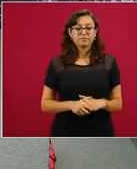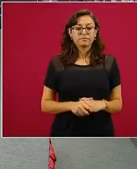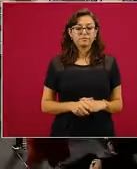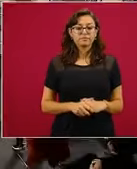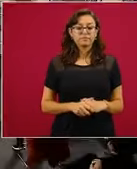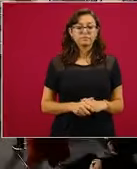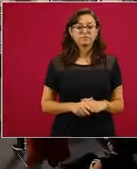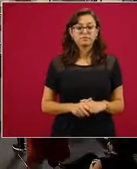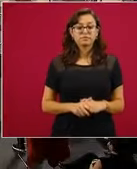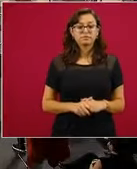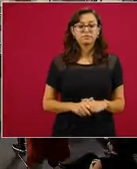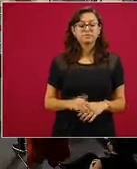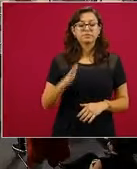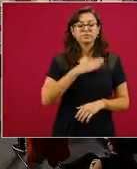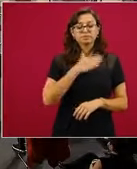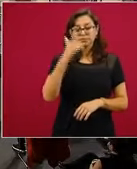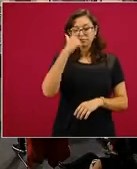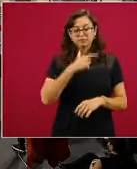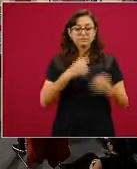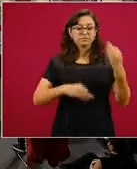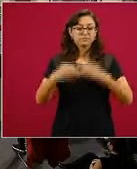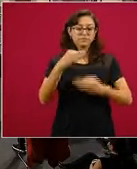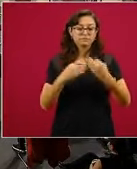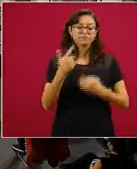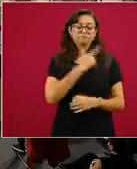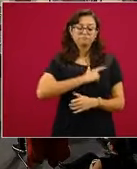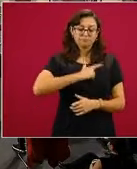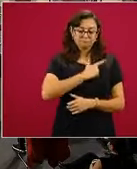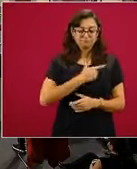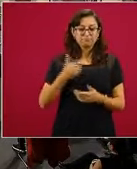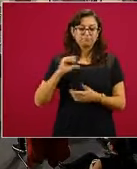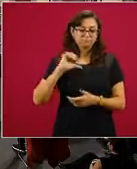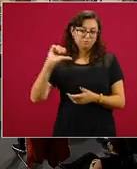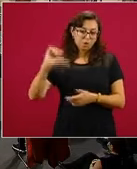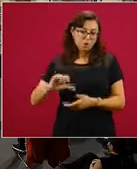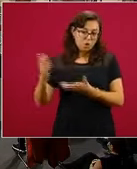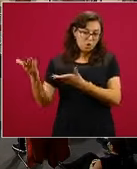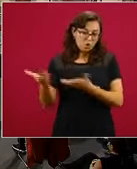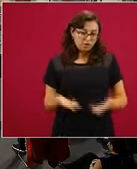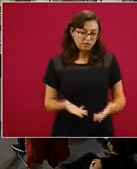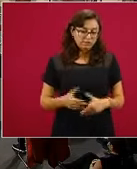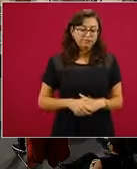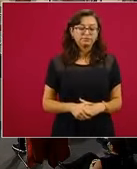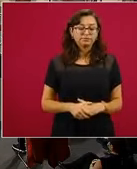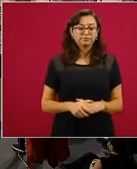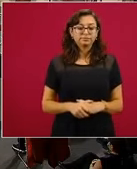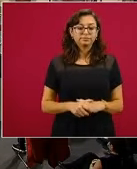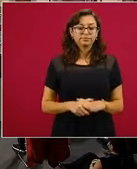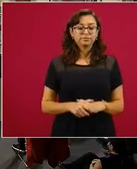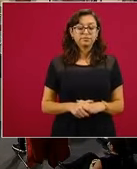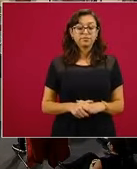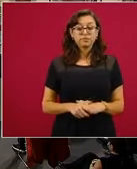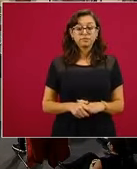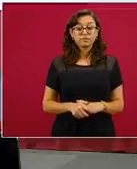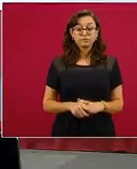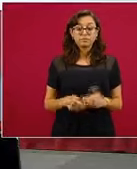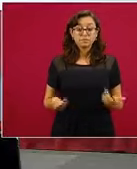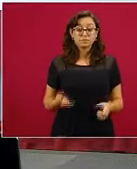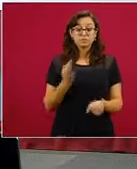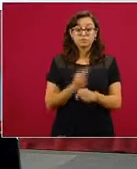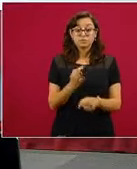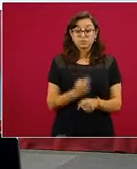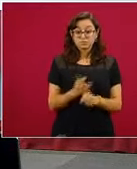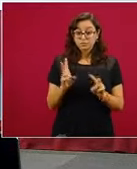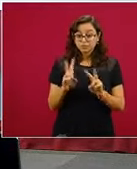Buenas noches a todos, es un placer estar con ustedes y sobre todo que por una de tantas veces se hable de un tema